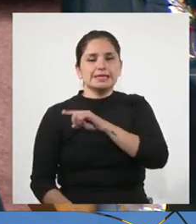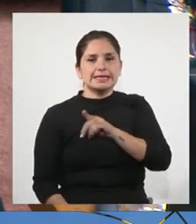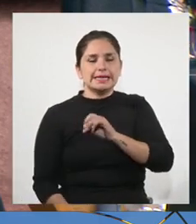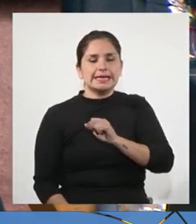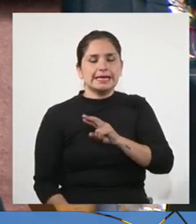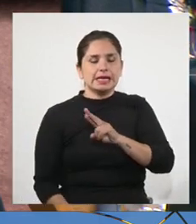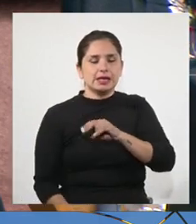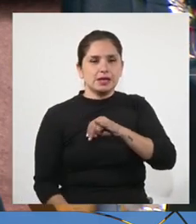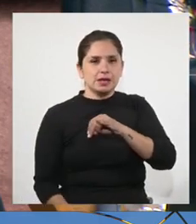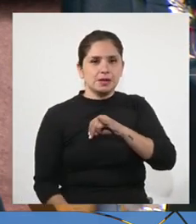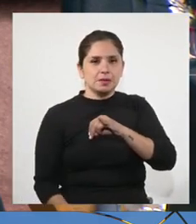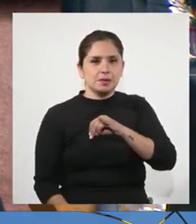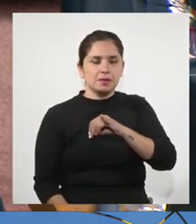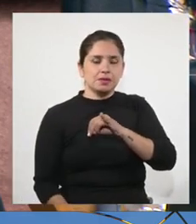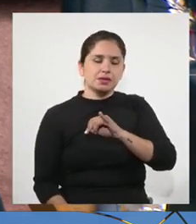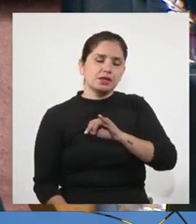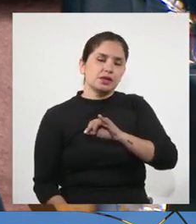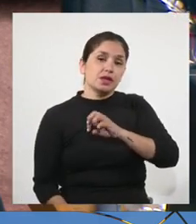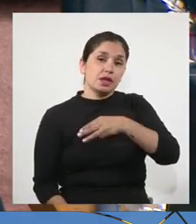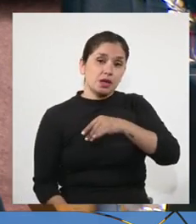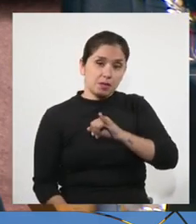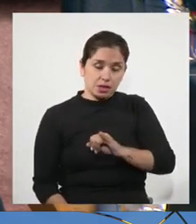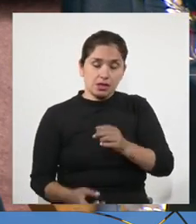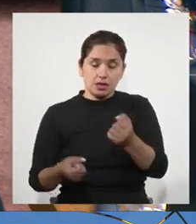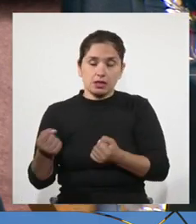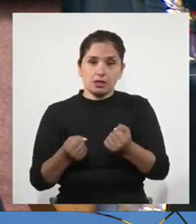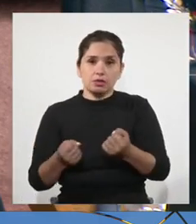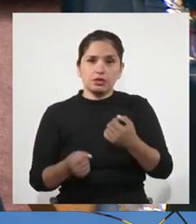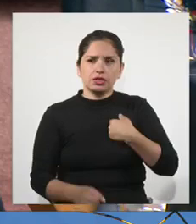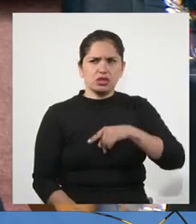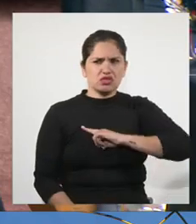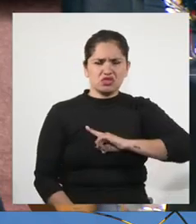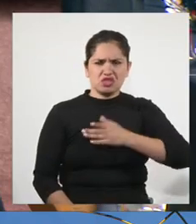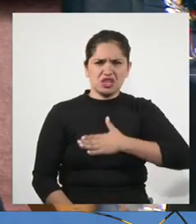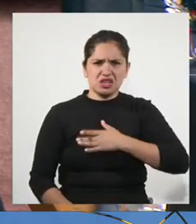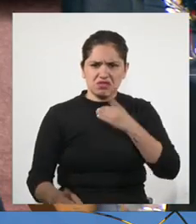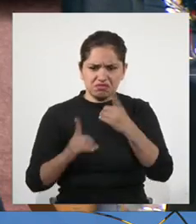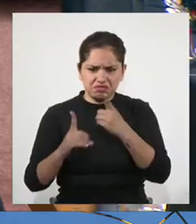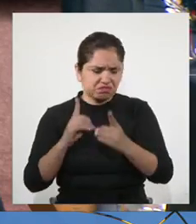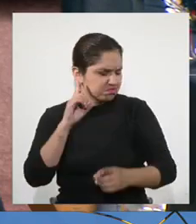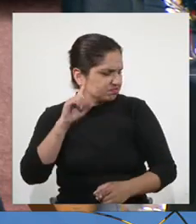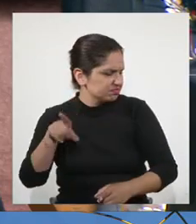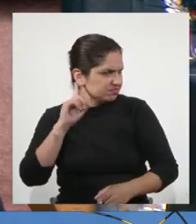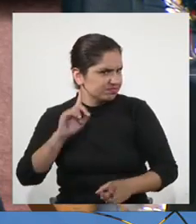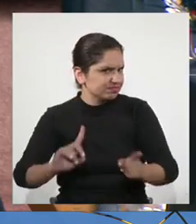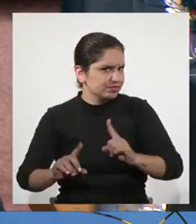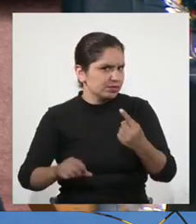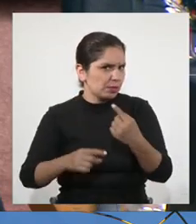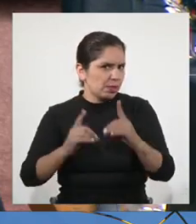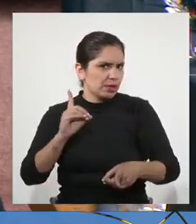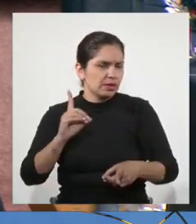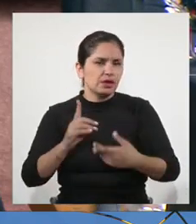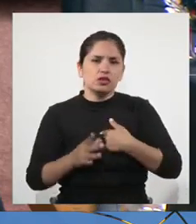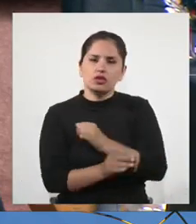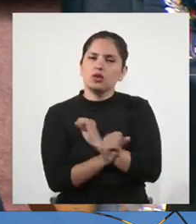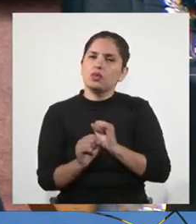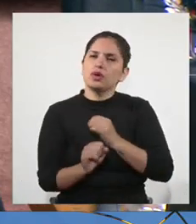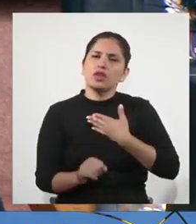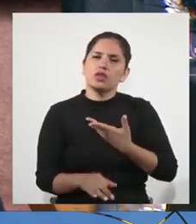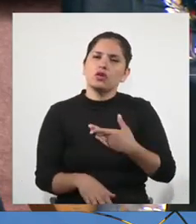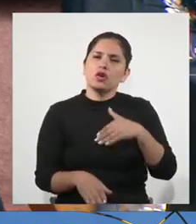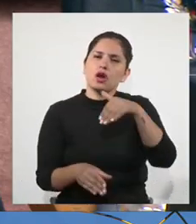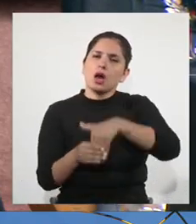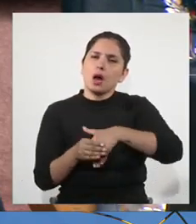problemas y siguen buscando a través de la vía del enfrentamiento, de no dialogar, de no escuchar. Y por lo tanto, yo no puedo concurrir con mi